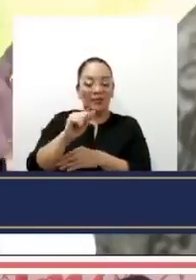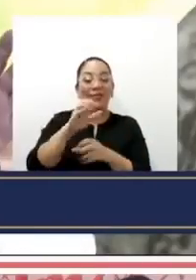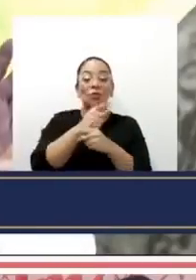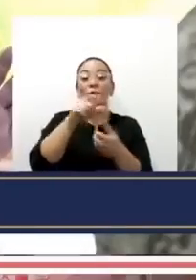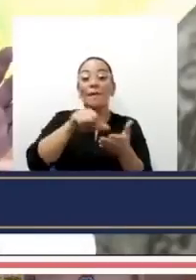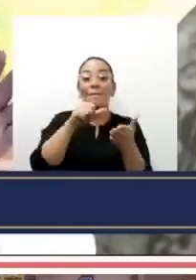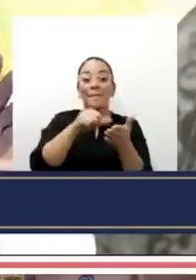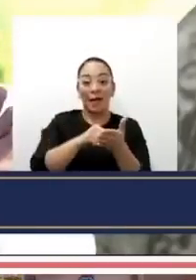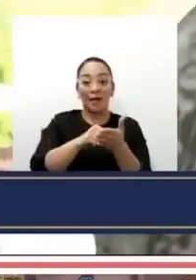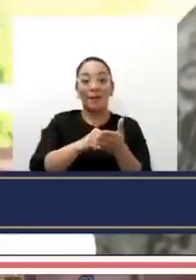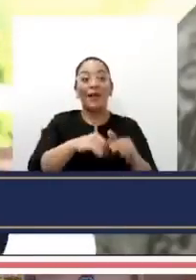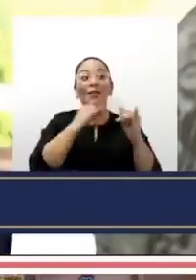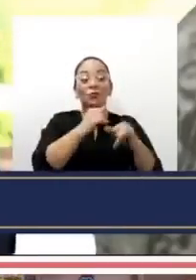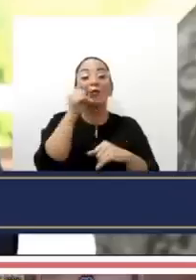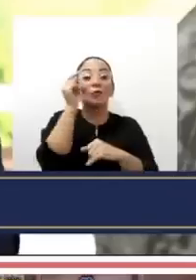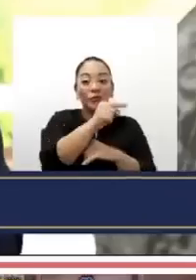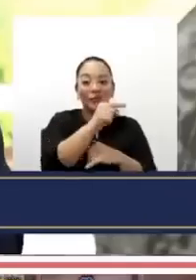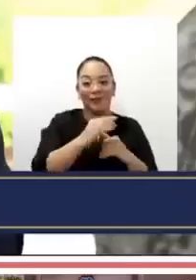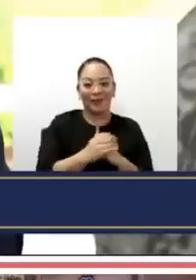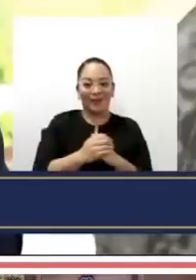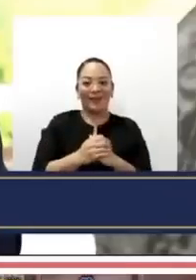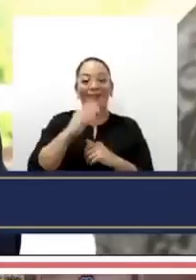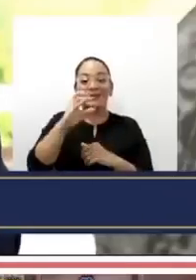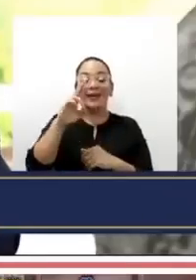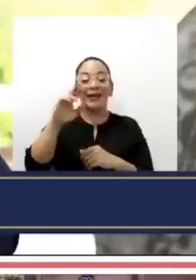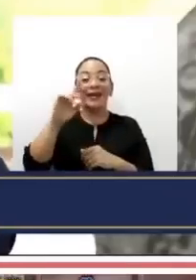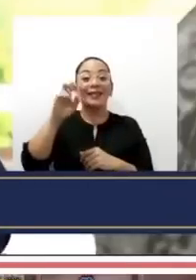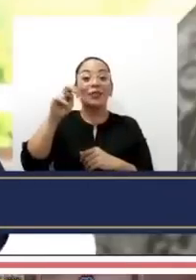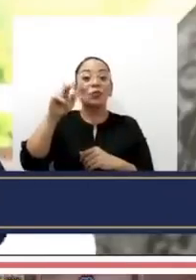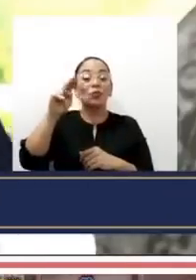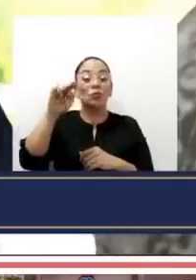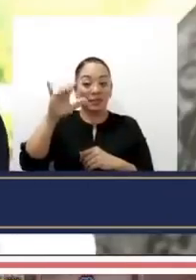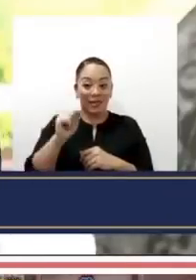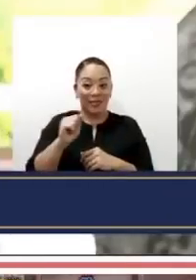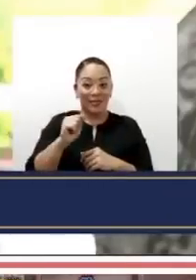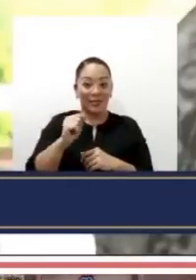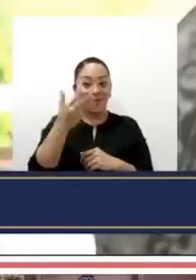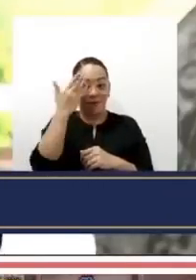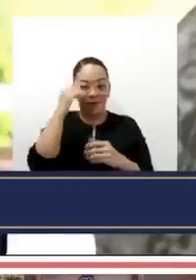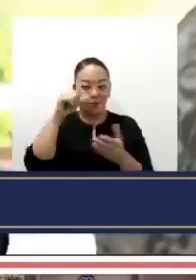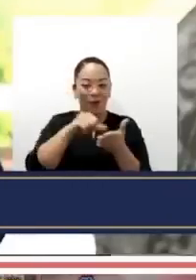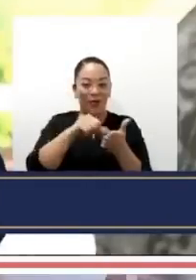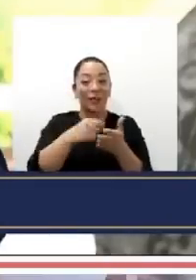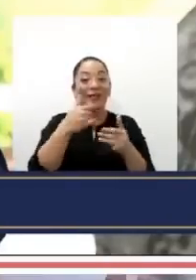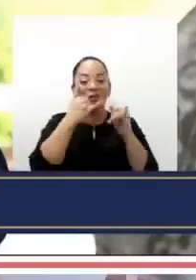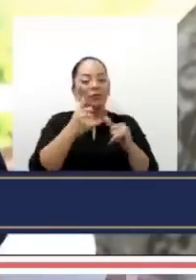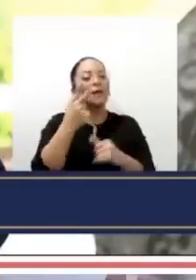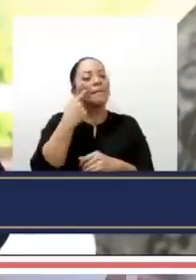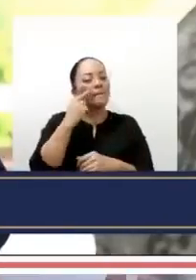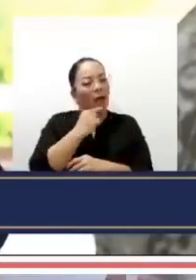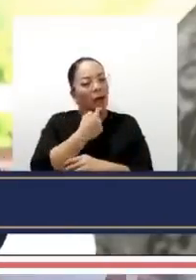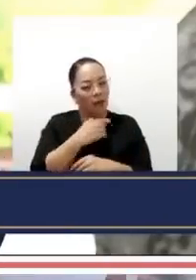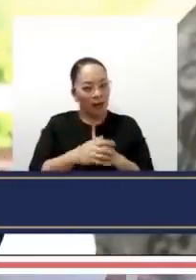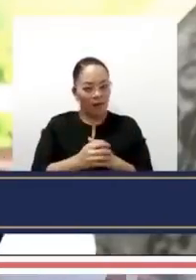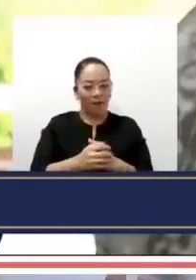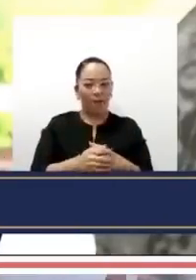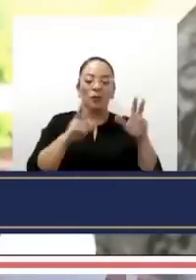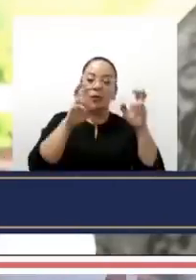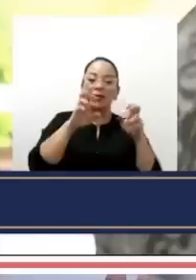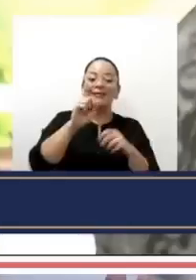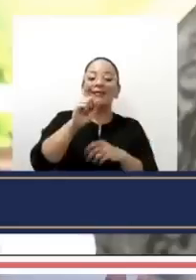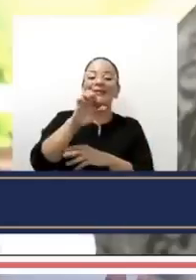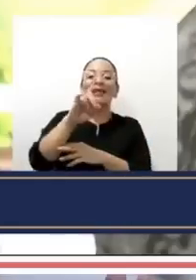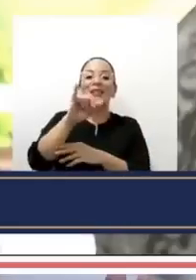para denunciarlo a usted. Esta CR Denuncias lo denuncia, escuchen qué grave, por